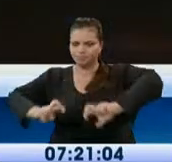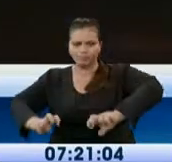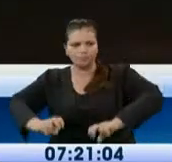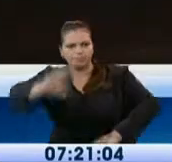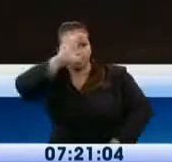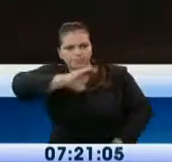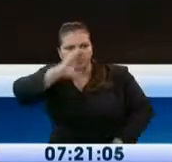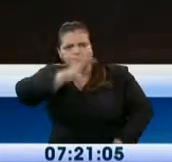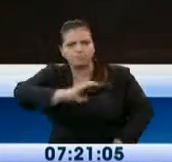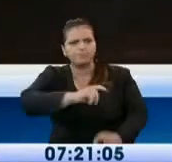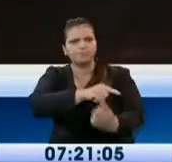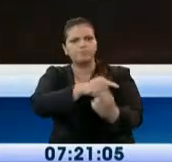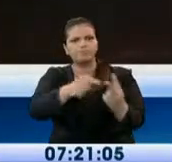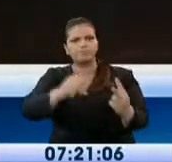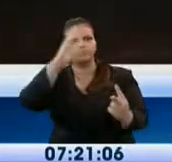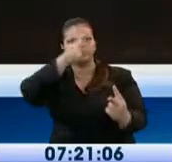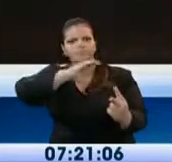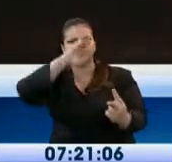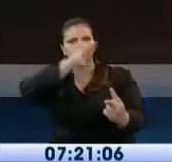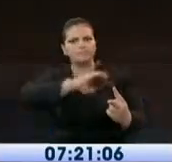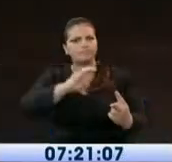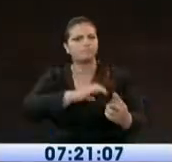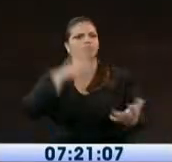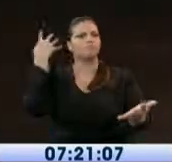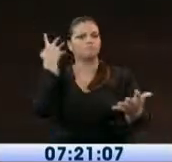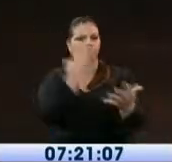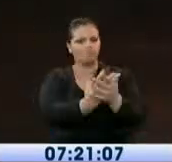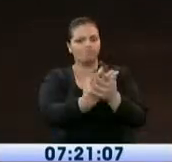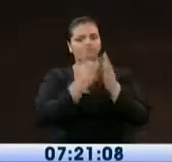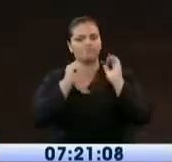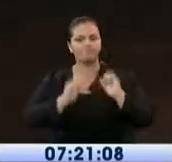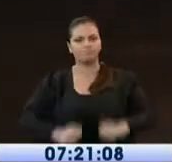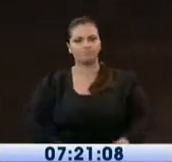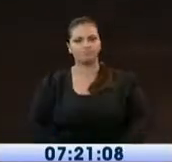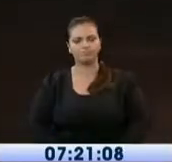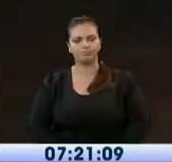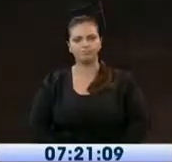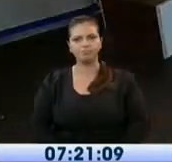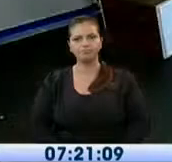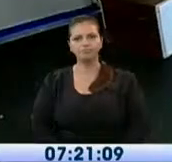responsables. Informó Jorge Salazar.